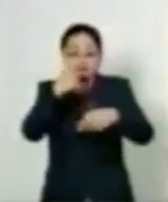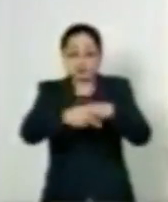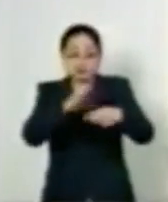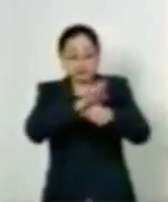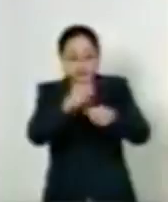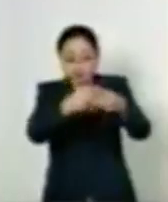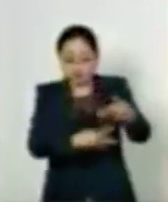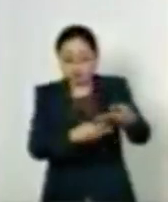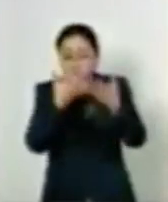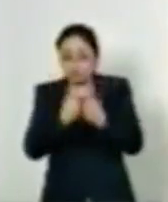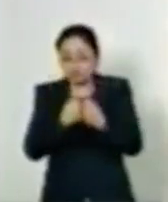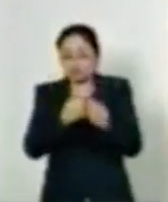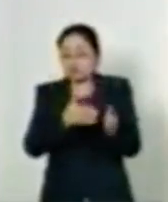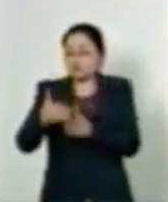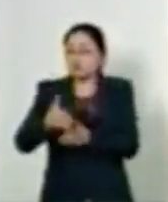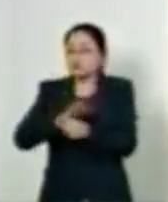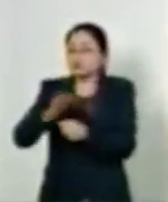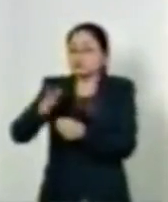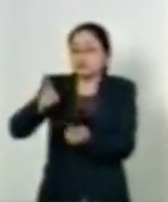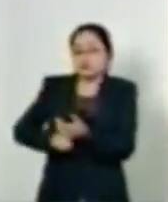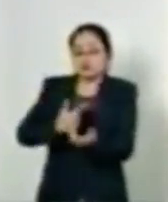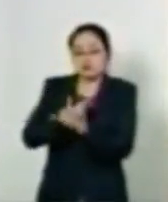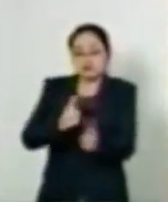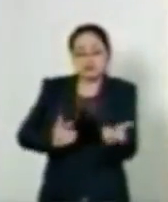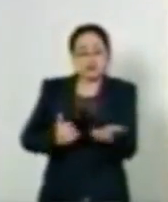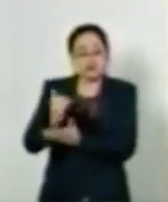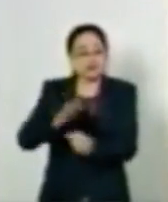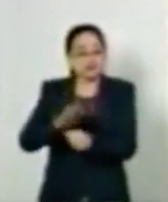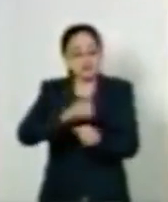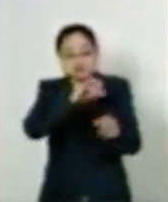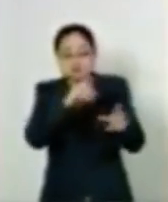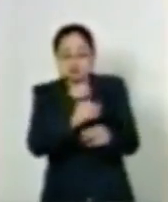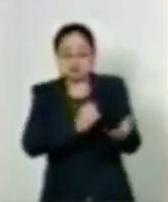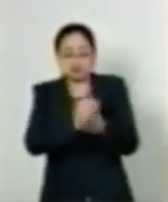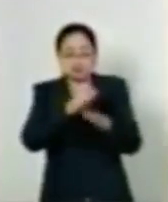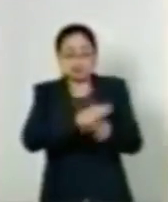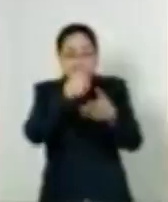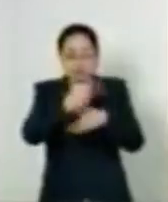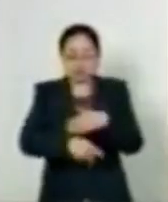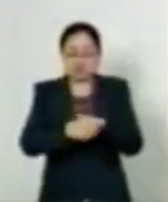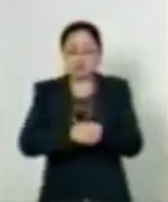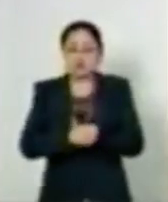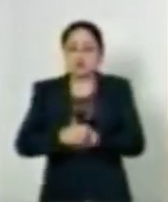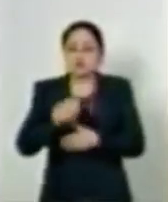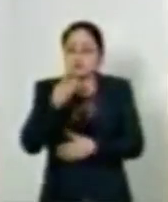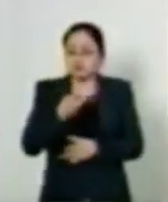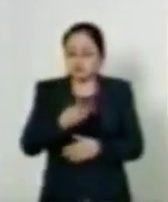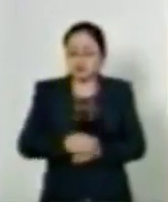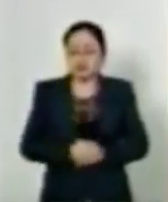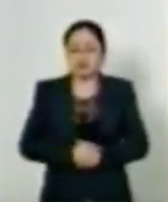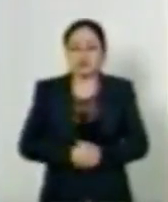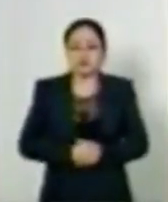se dejaría al arbitrio y la discrecionalidad la intervención en los casos de tal